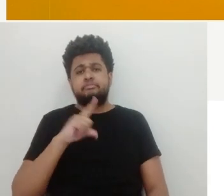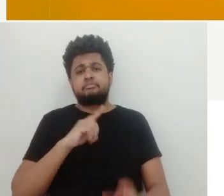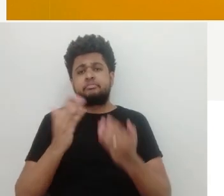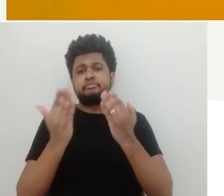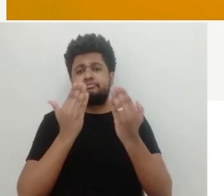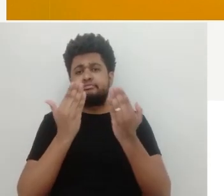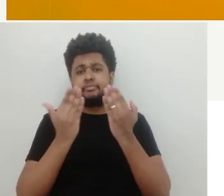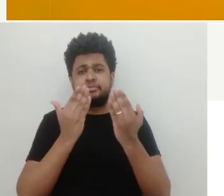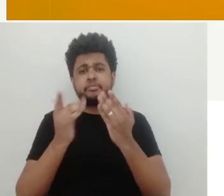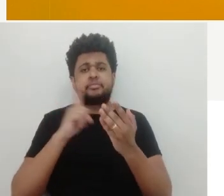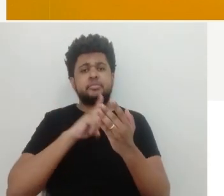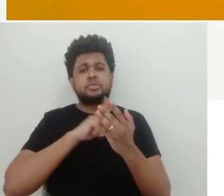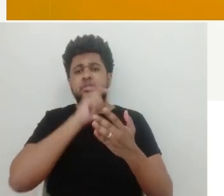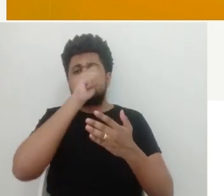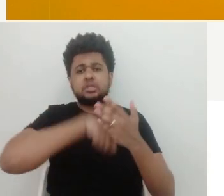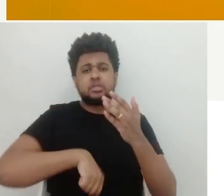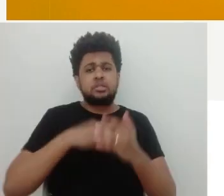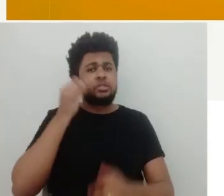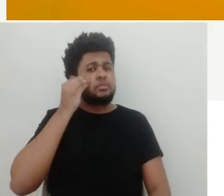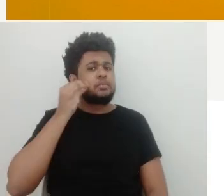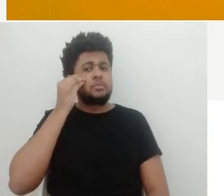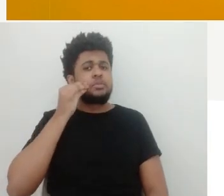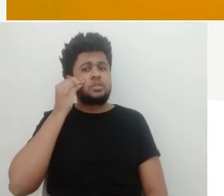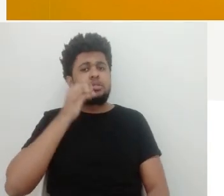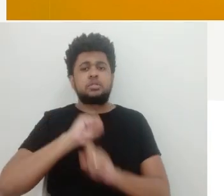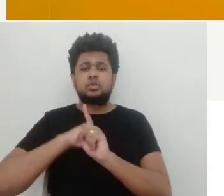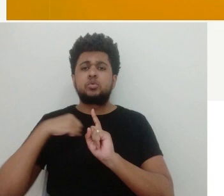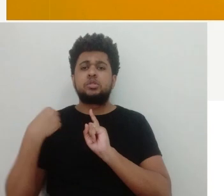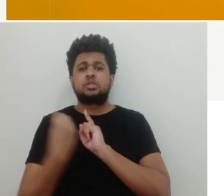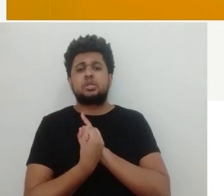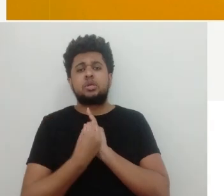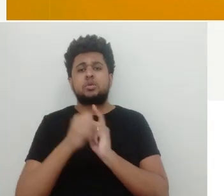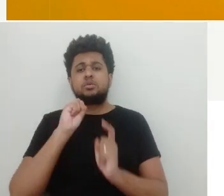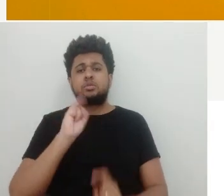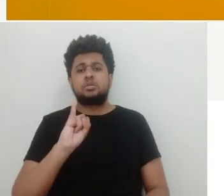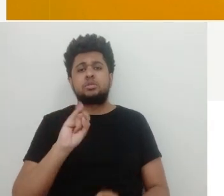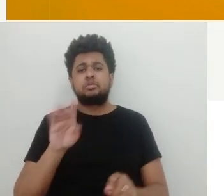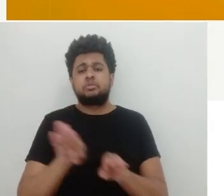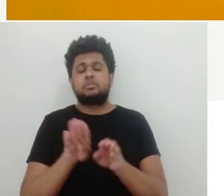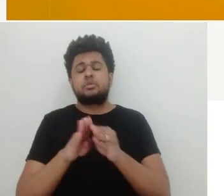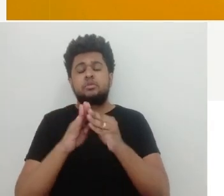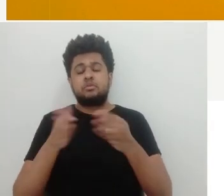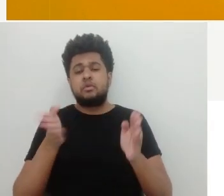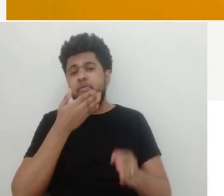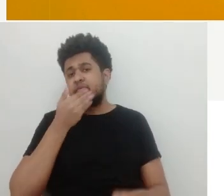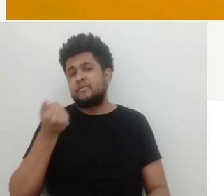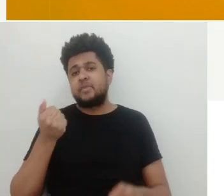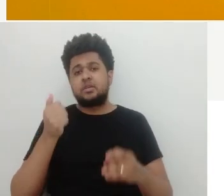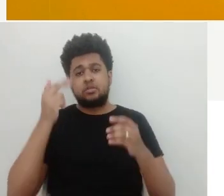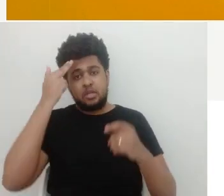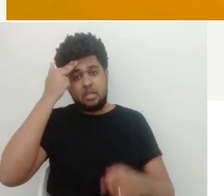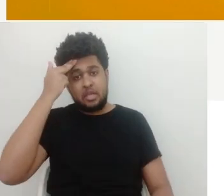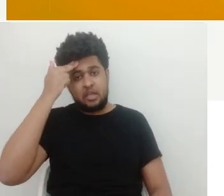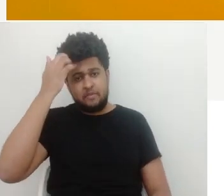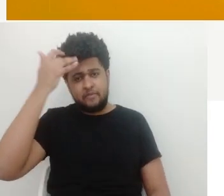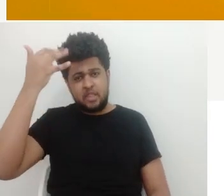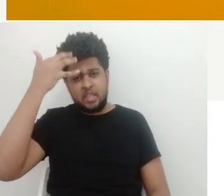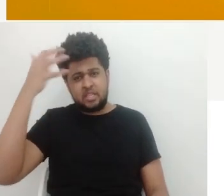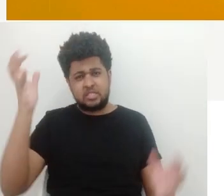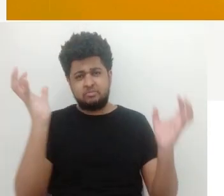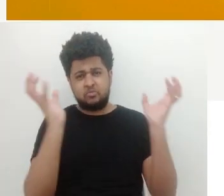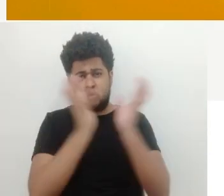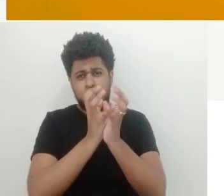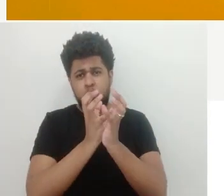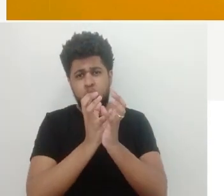reflexión colectiva. Y esto me lleva bastante a mi trabajo actual en la maestría en gestión cultural, ¿verdad? Es decir,